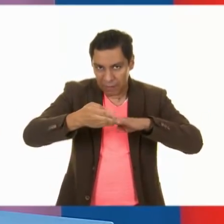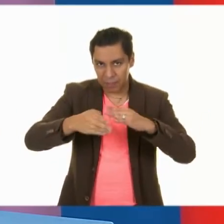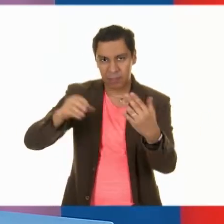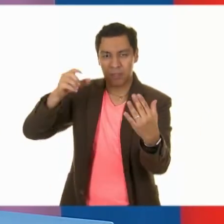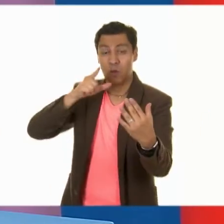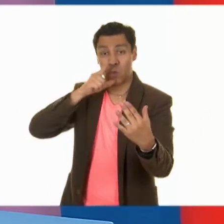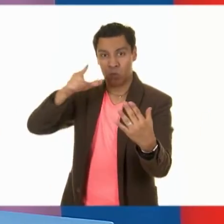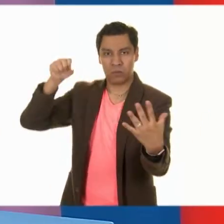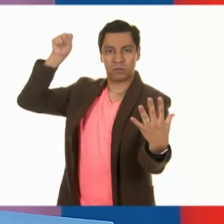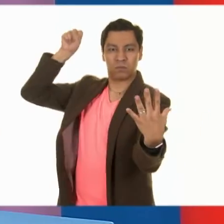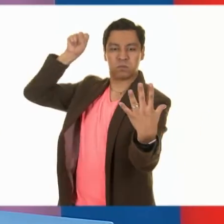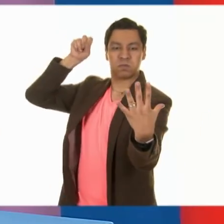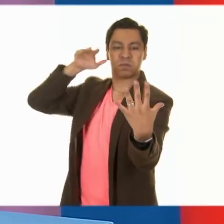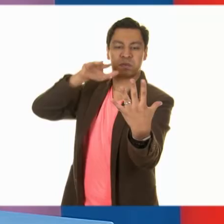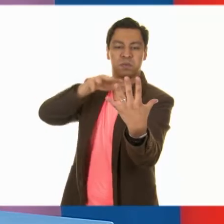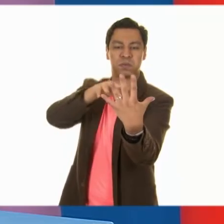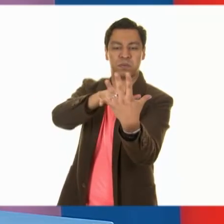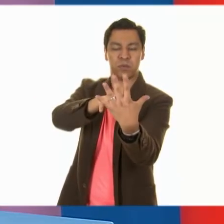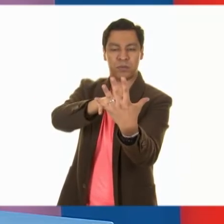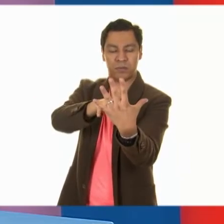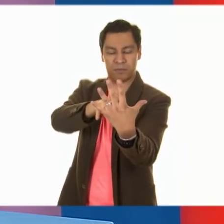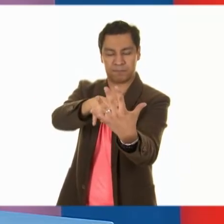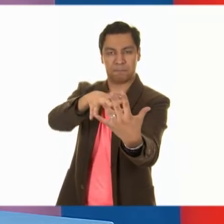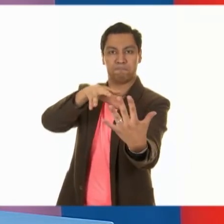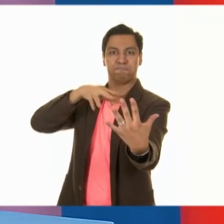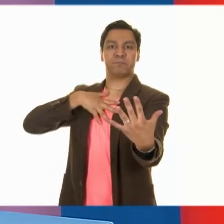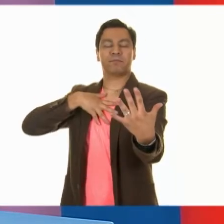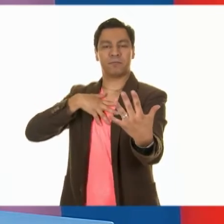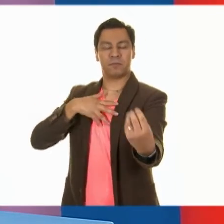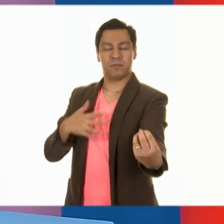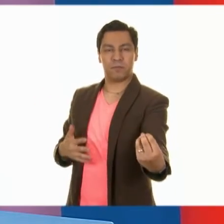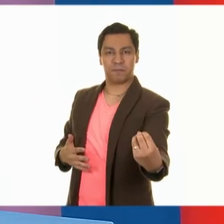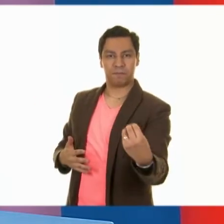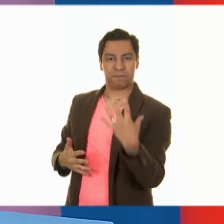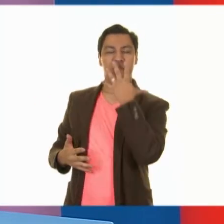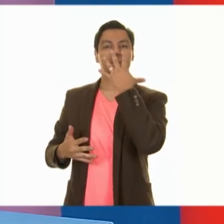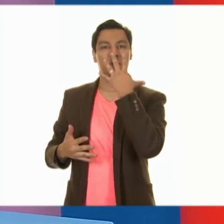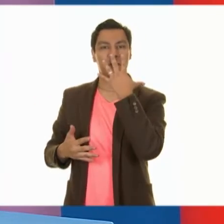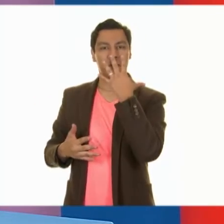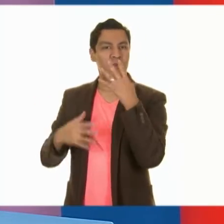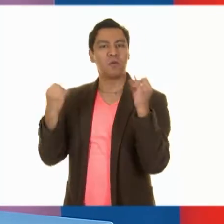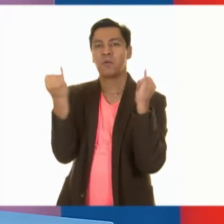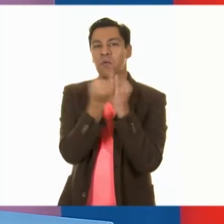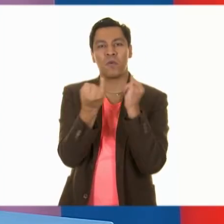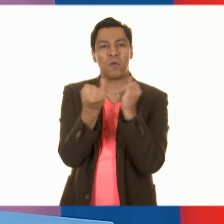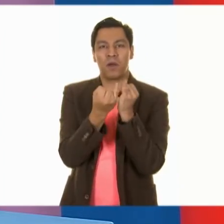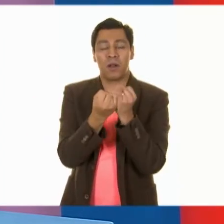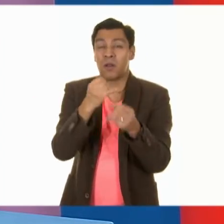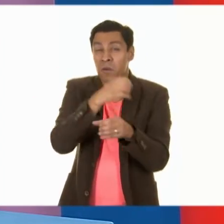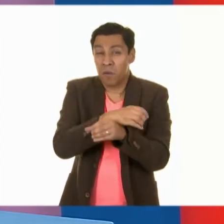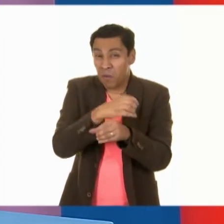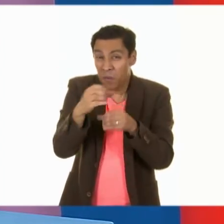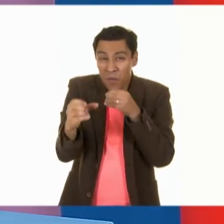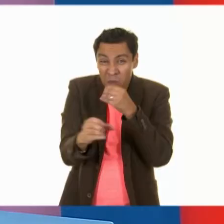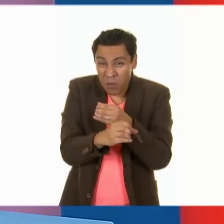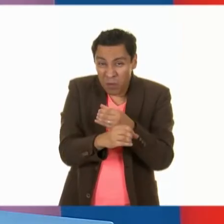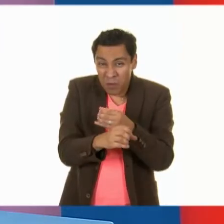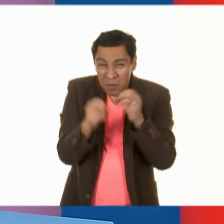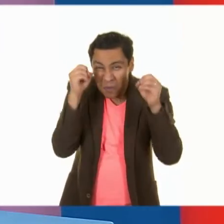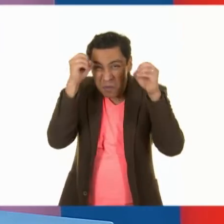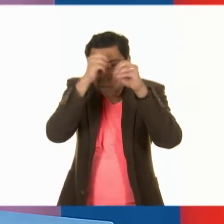superficies rugosas actúan como si estuvieran formadas por infinidad de pequeñas superficies